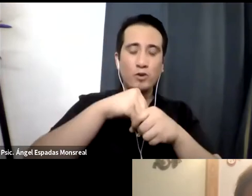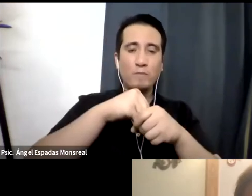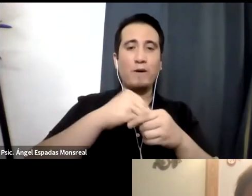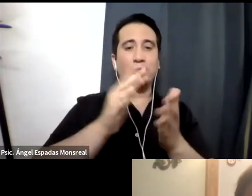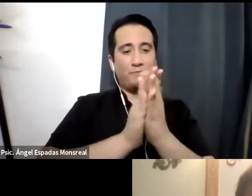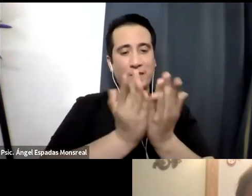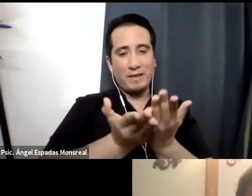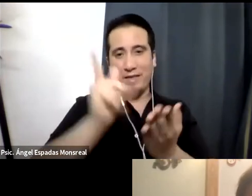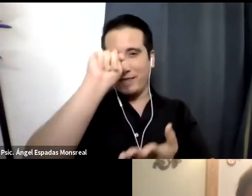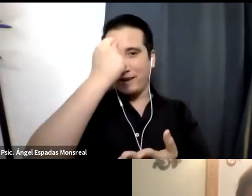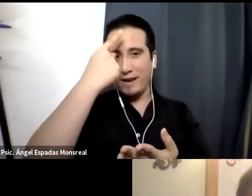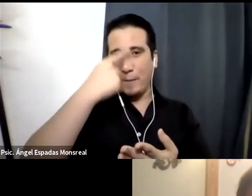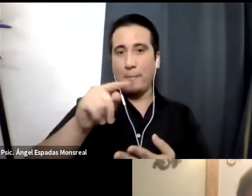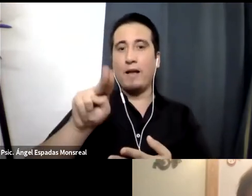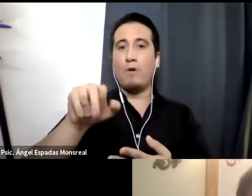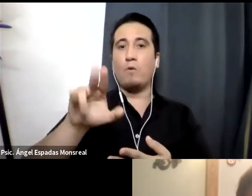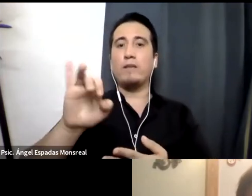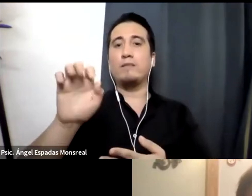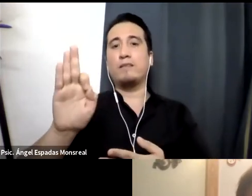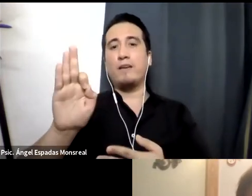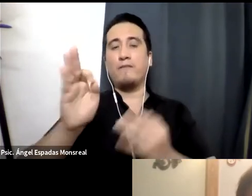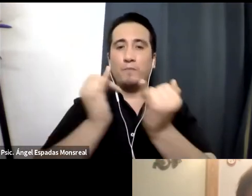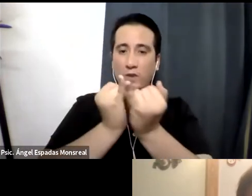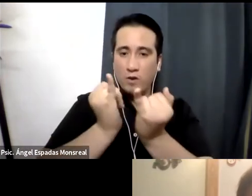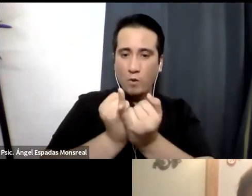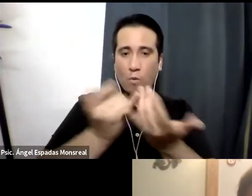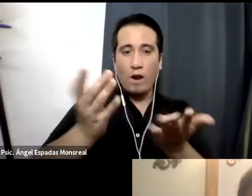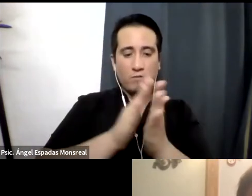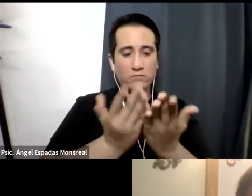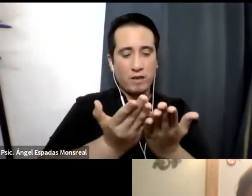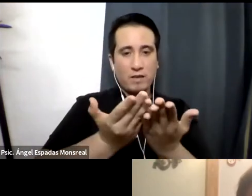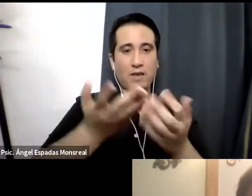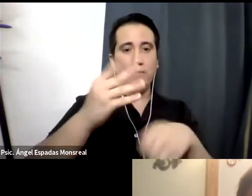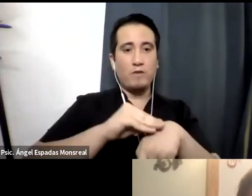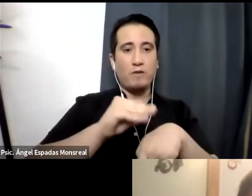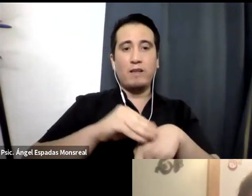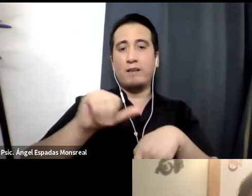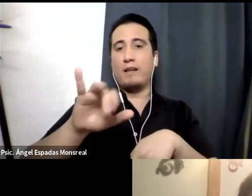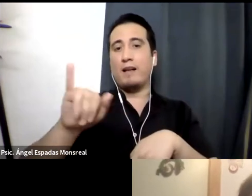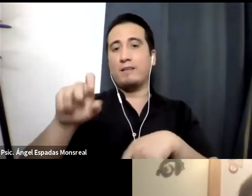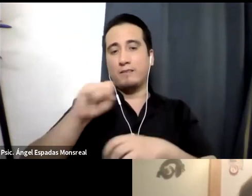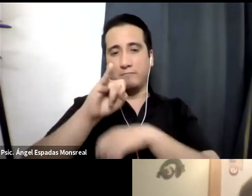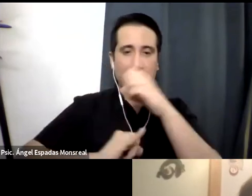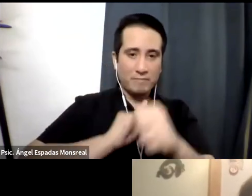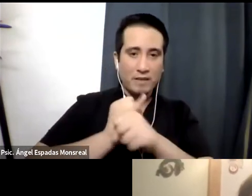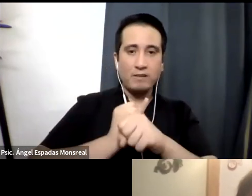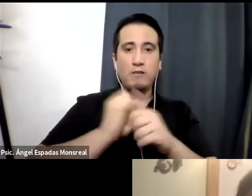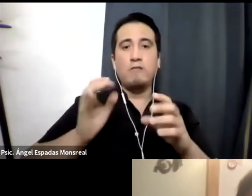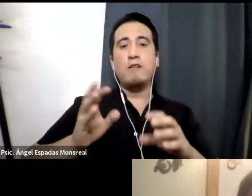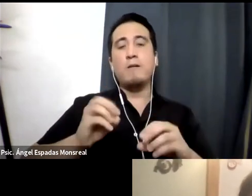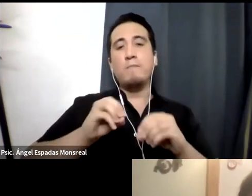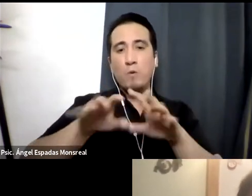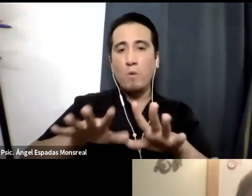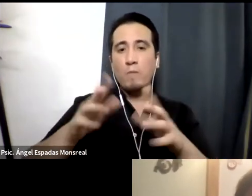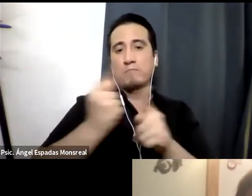UNICEF. Asimismo, fue colaboradora de una guía publicada por Access Exchange Internacional que promueve el transporte